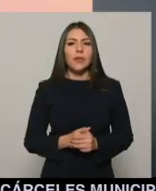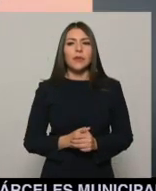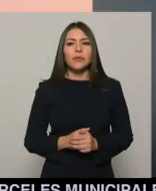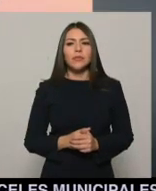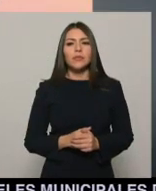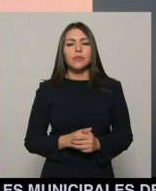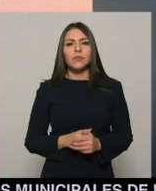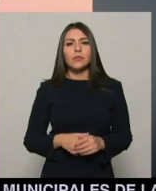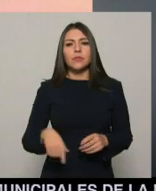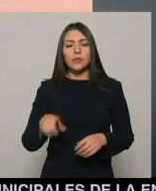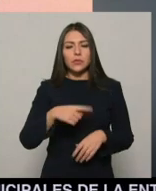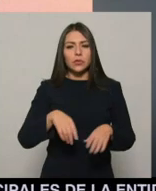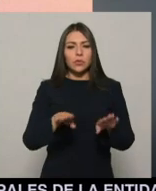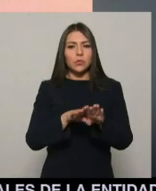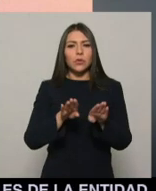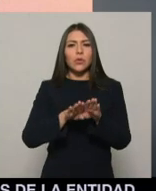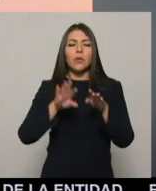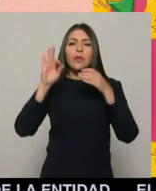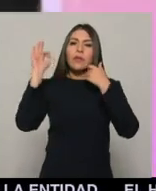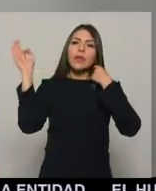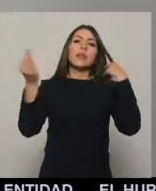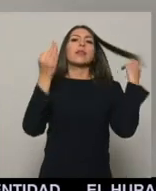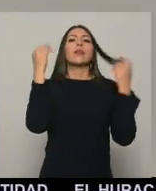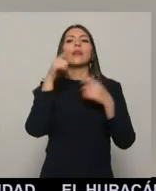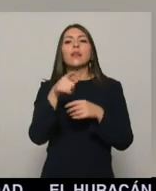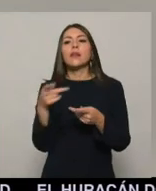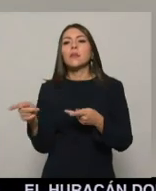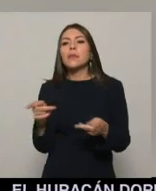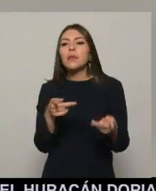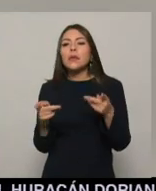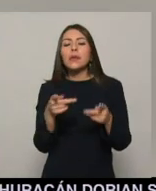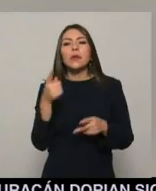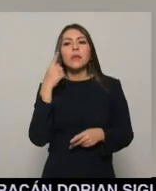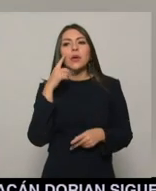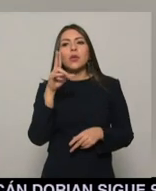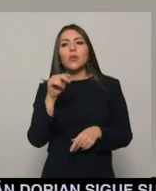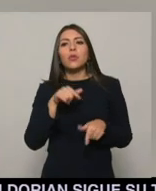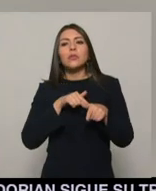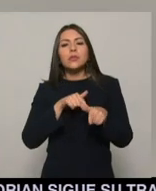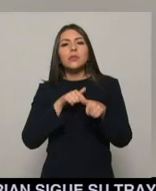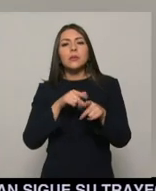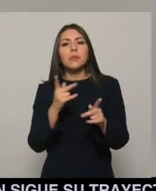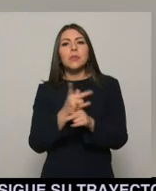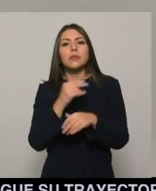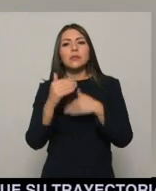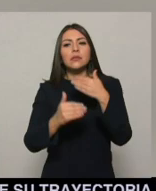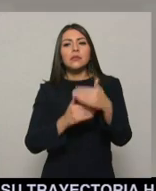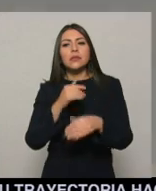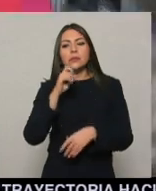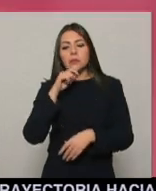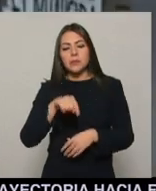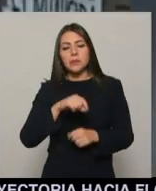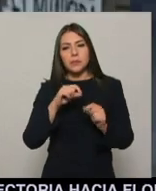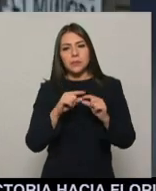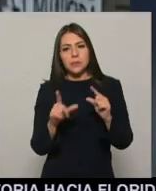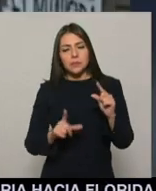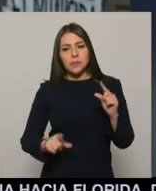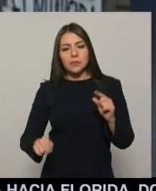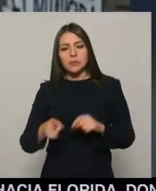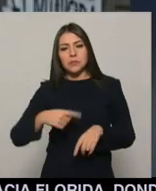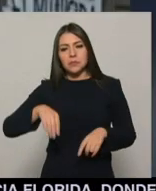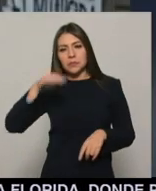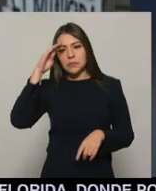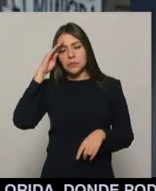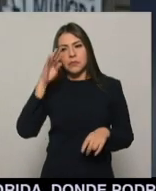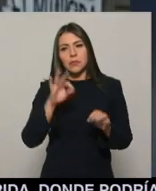va a dar las claves organizativas y legales para que no siga sucediendo lo que está sucediendo en este país? Y nos pareció